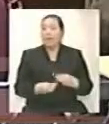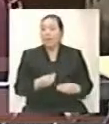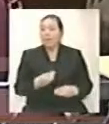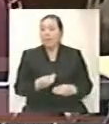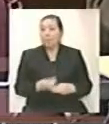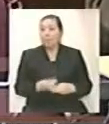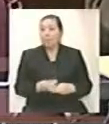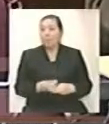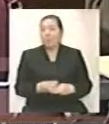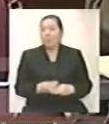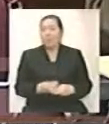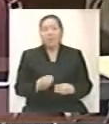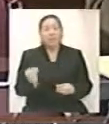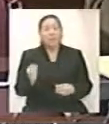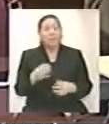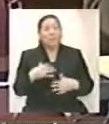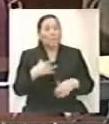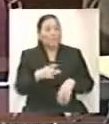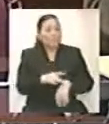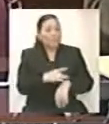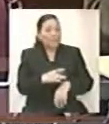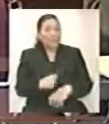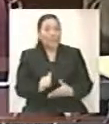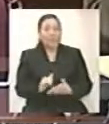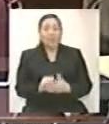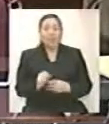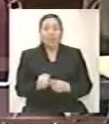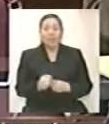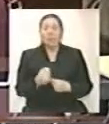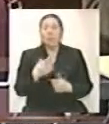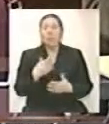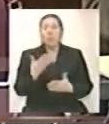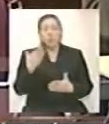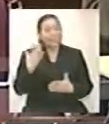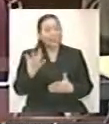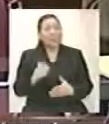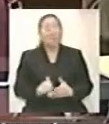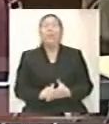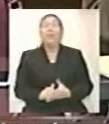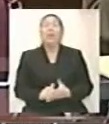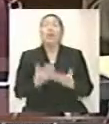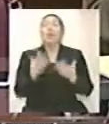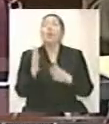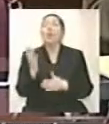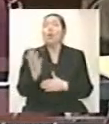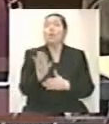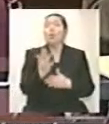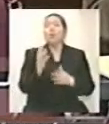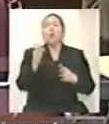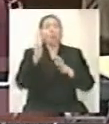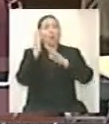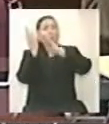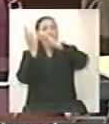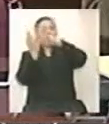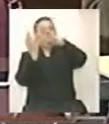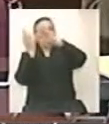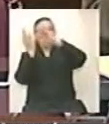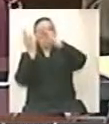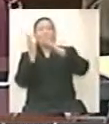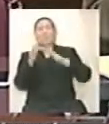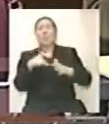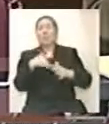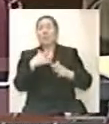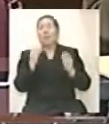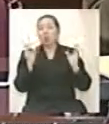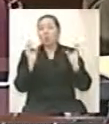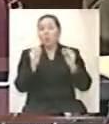una legaña de perro sin pelo, araña los hilos de plata en sus abismos, admira los bosques de nubes, los rayos encendidos,